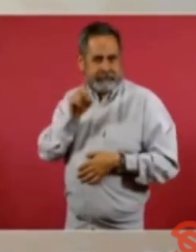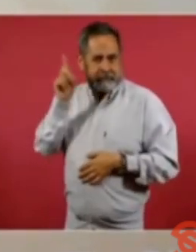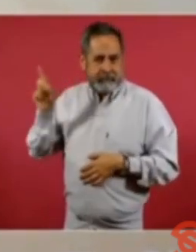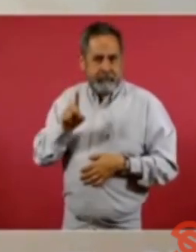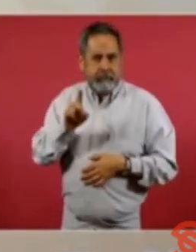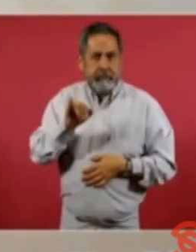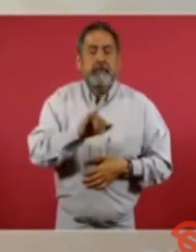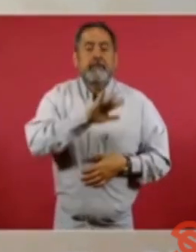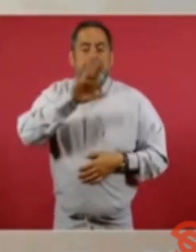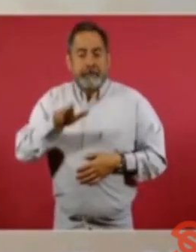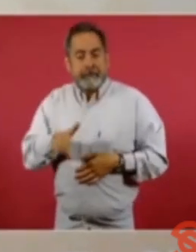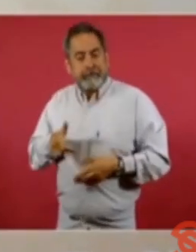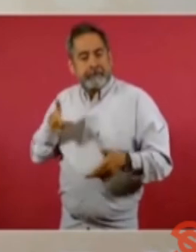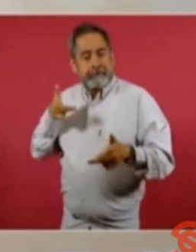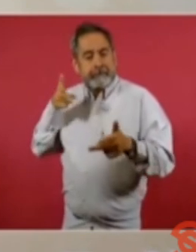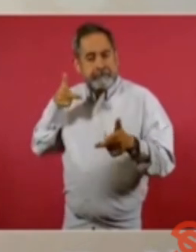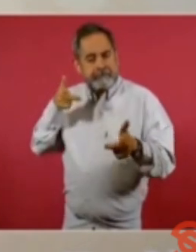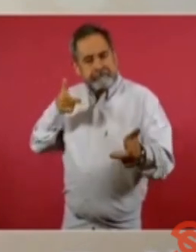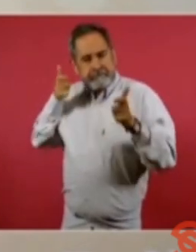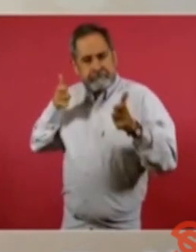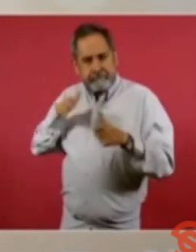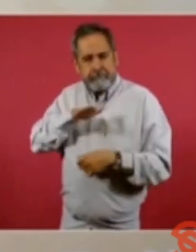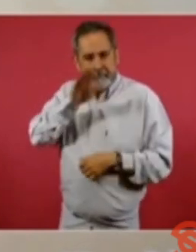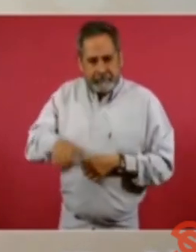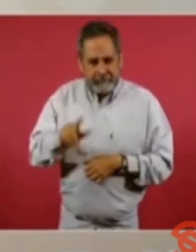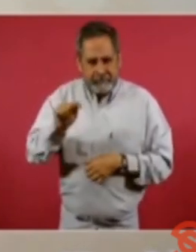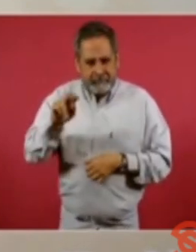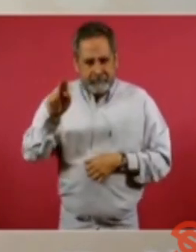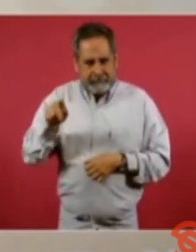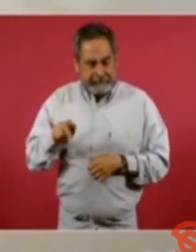el presidente Trump, lo mejor